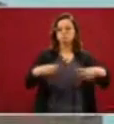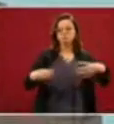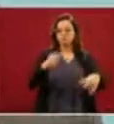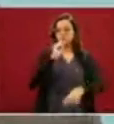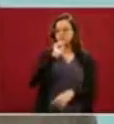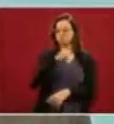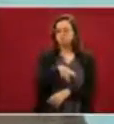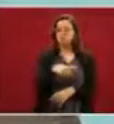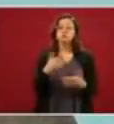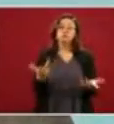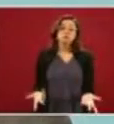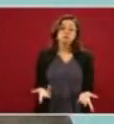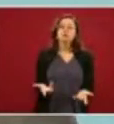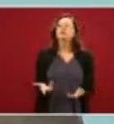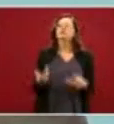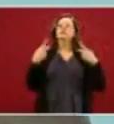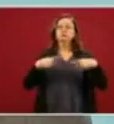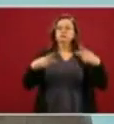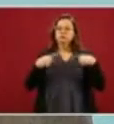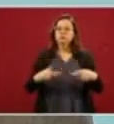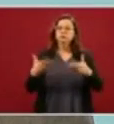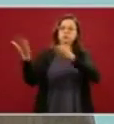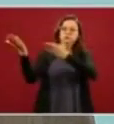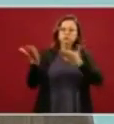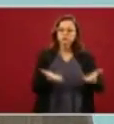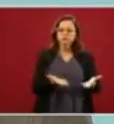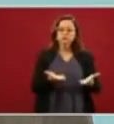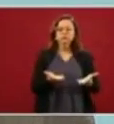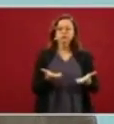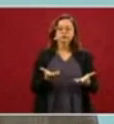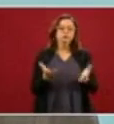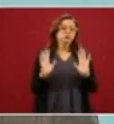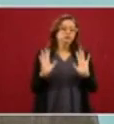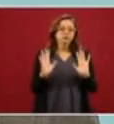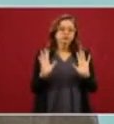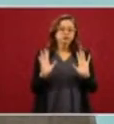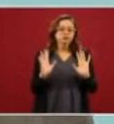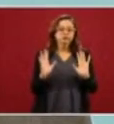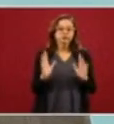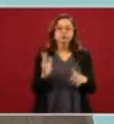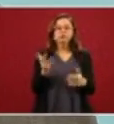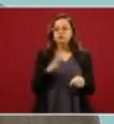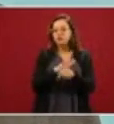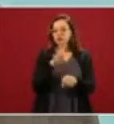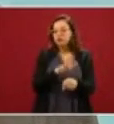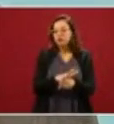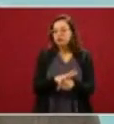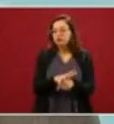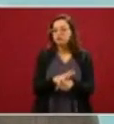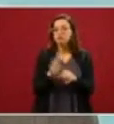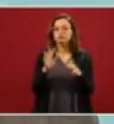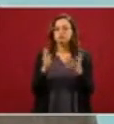estas personas entran por distintas vías de llegada a un país. Y esas vías